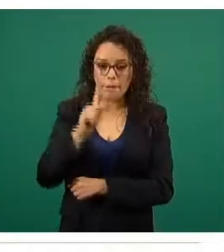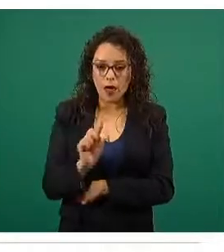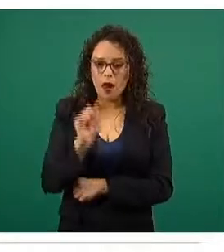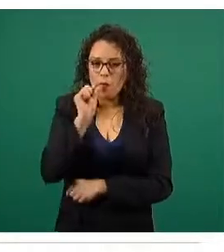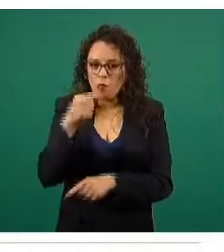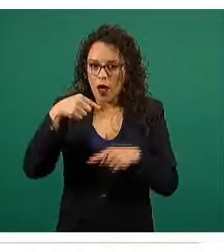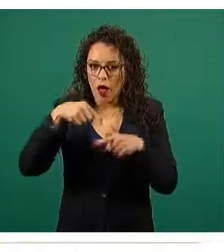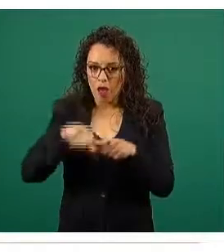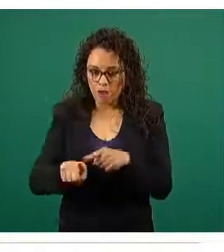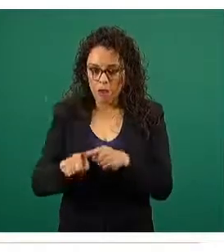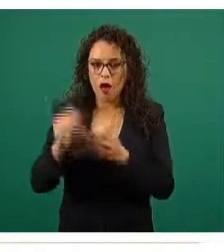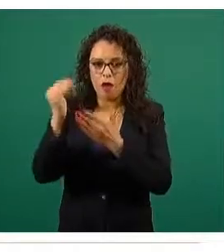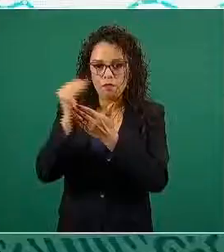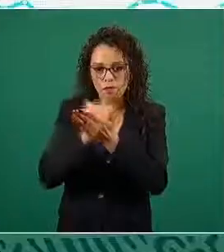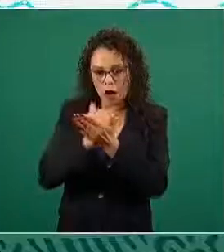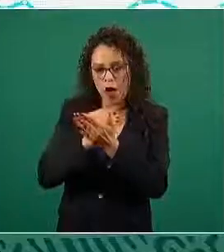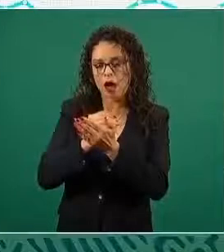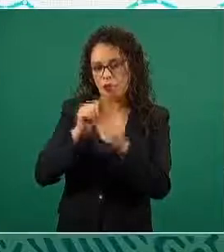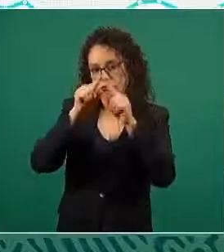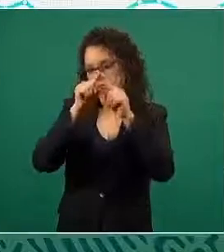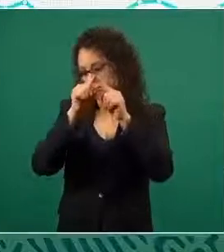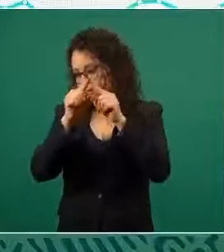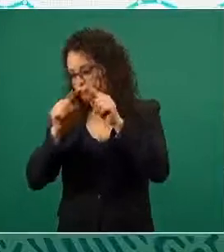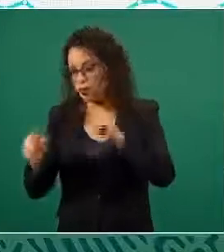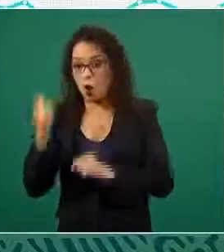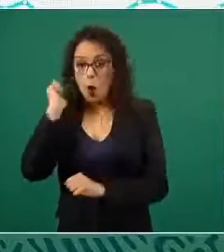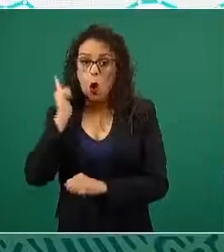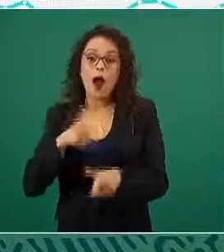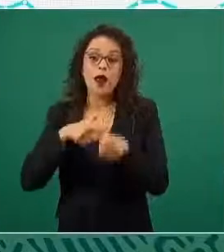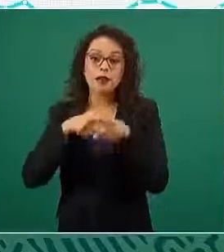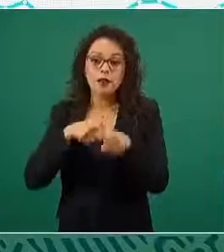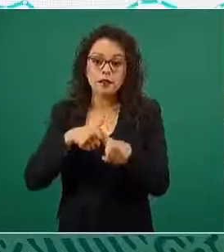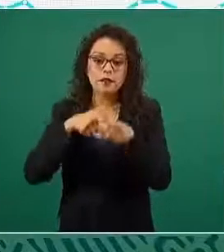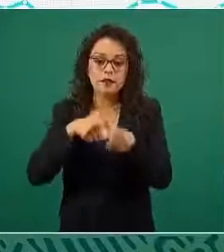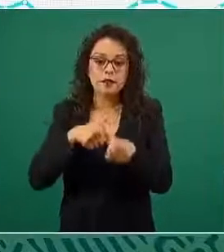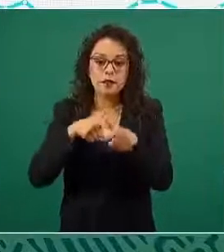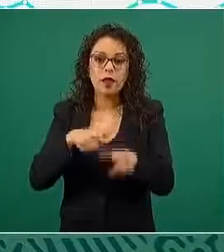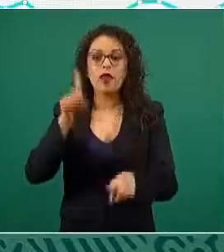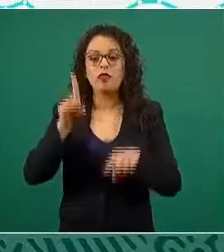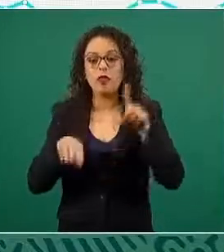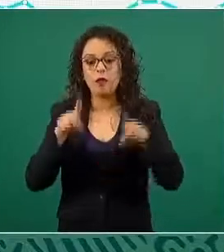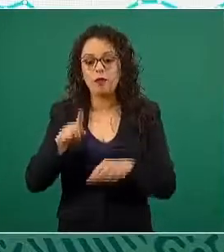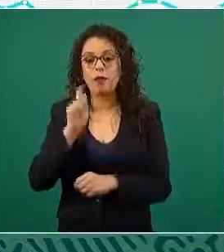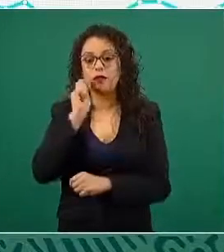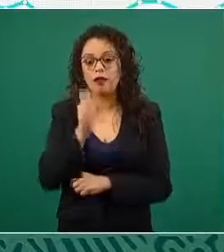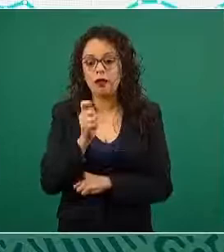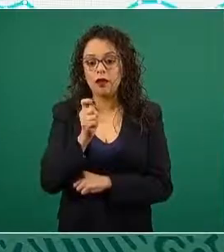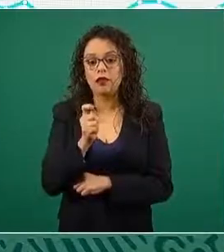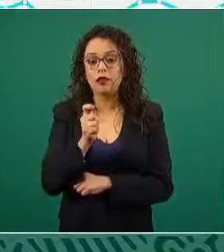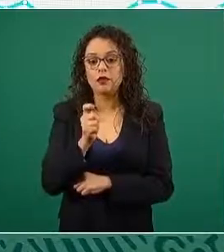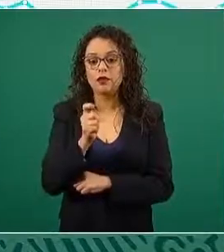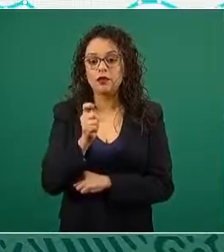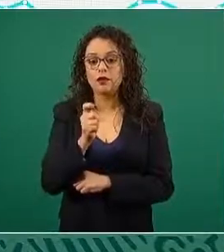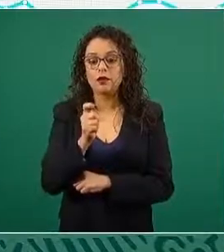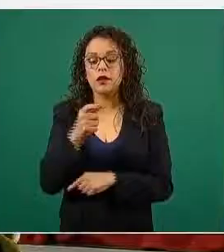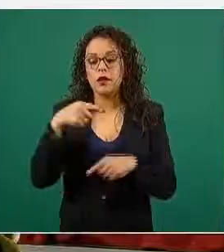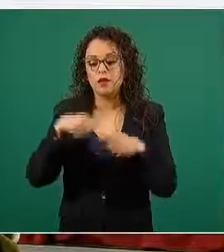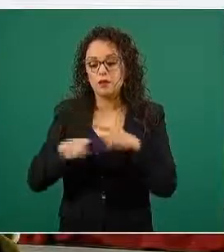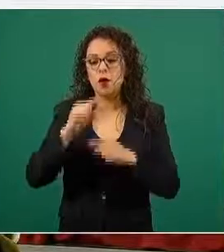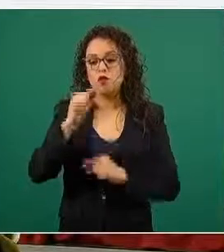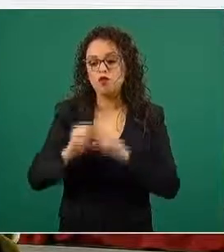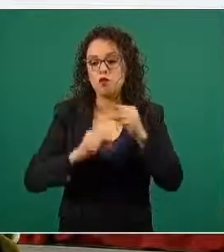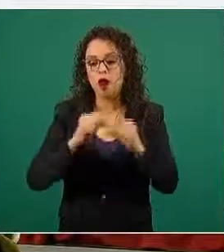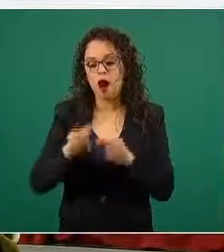Vamos a ver si se mantiene conforme empiece un poco más la movilidad en el espacio público. La